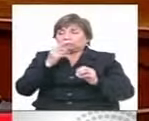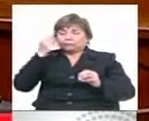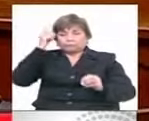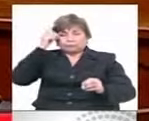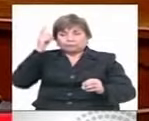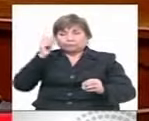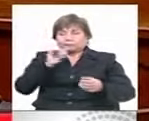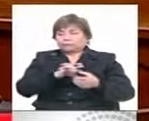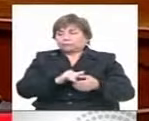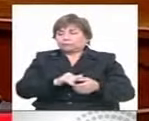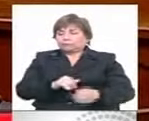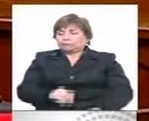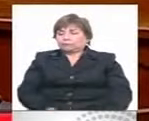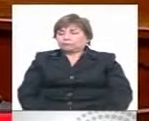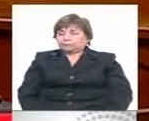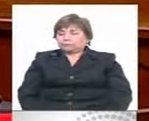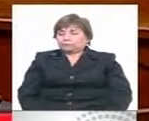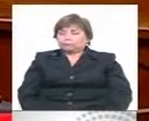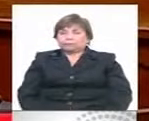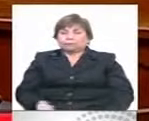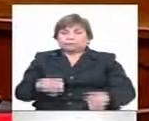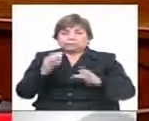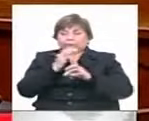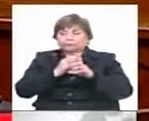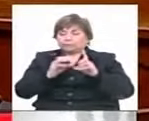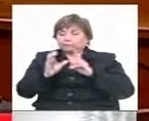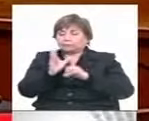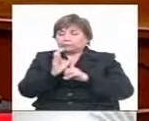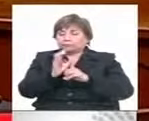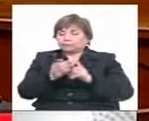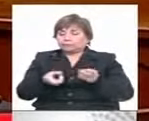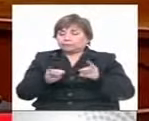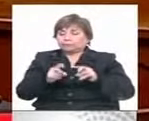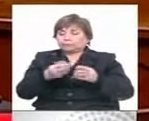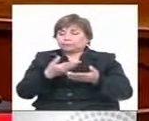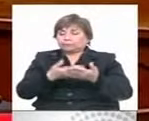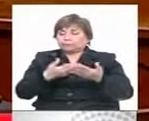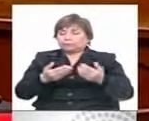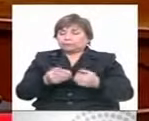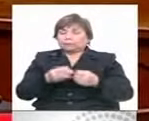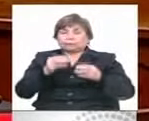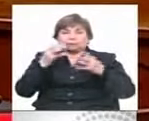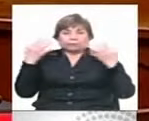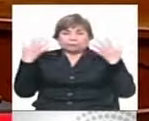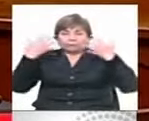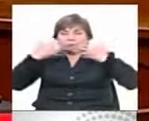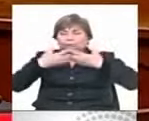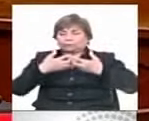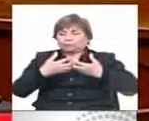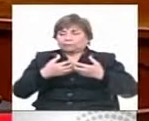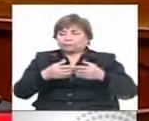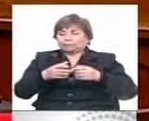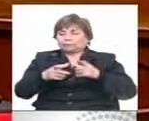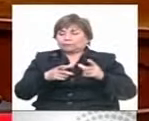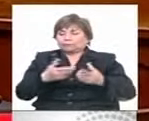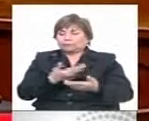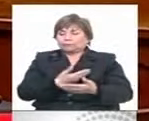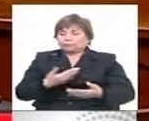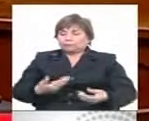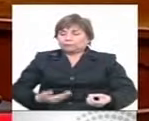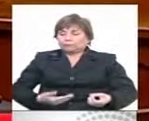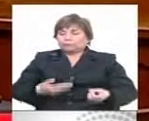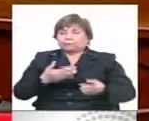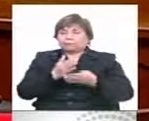lógica intersectorial, intercultural, cuando corresponda, y articulada a los tres niveles de gobierno